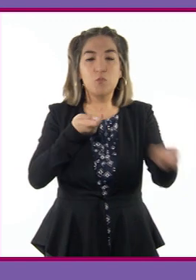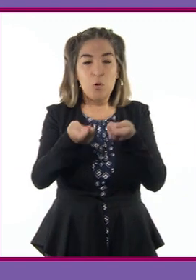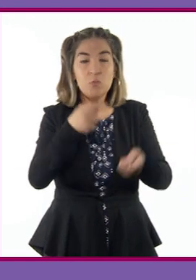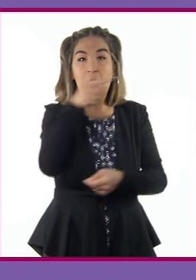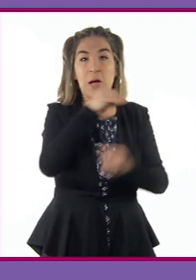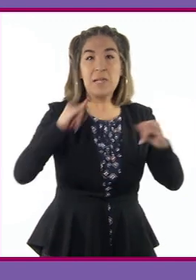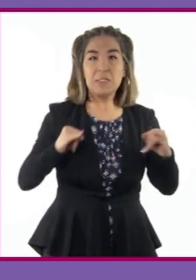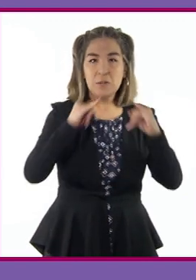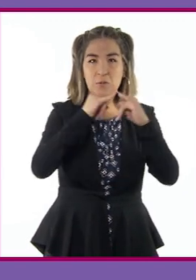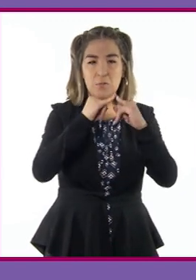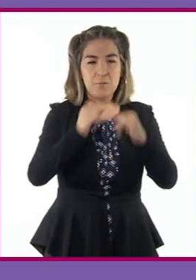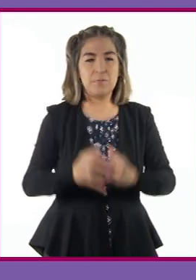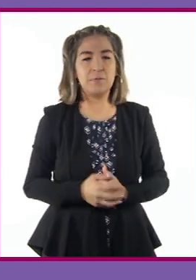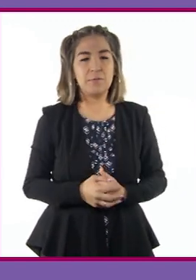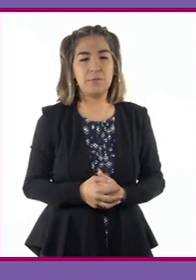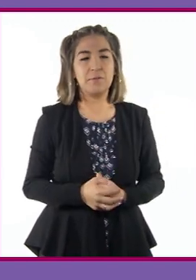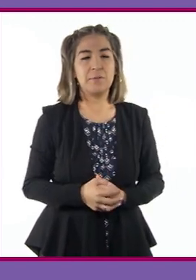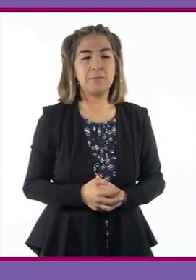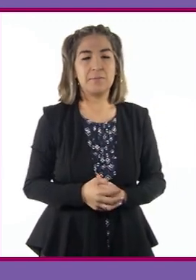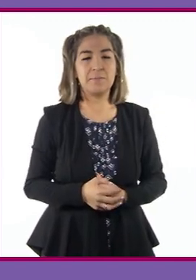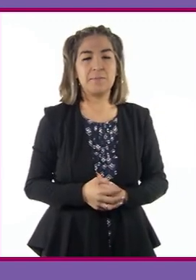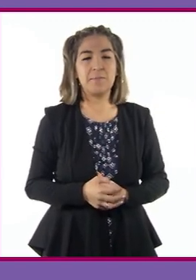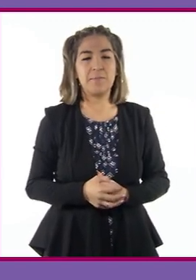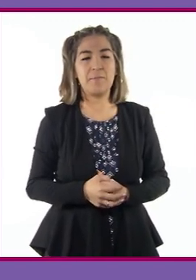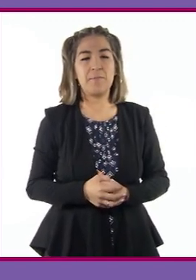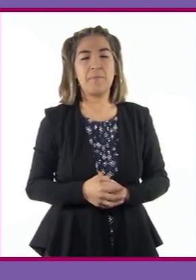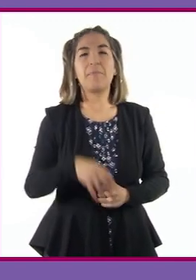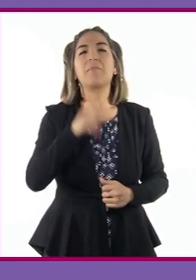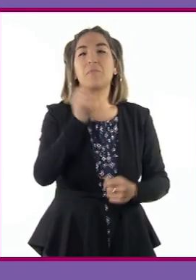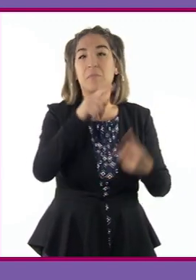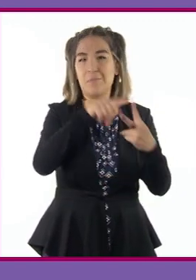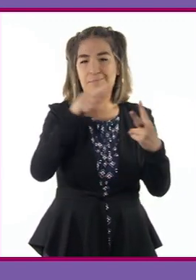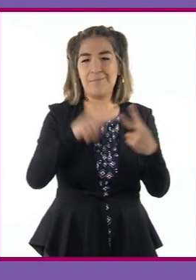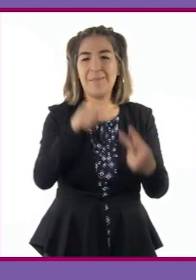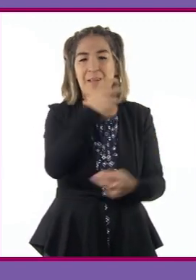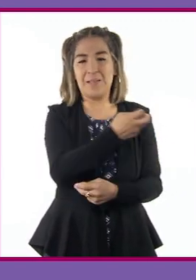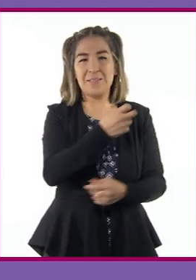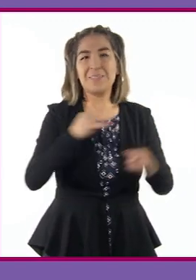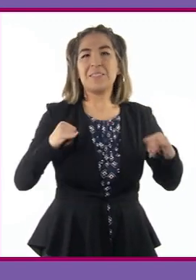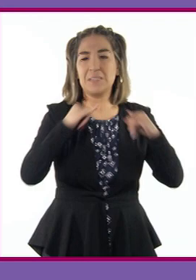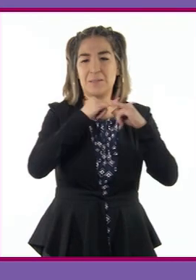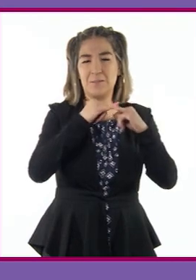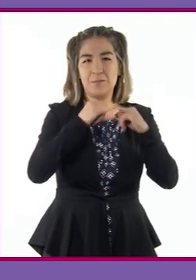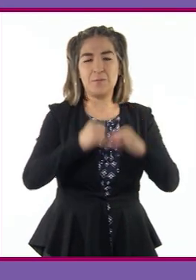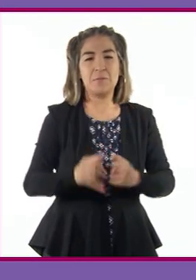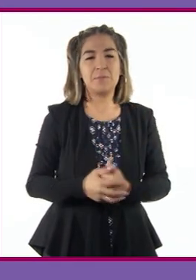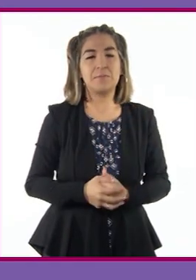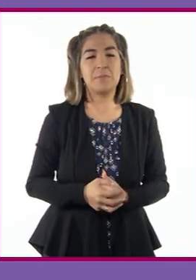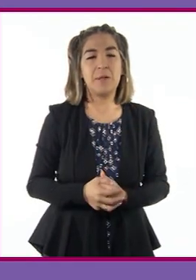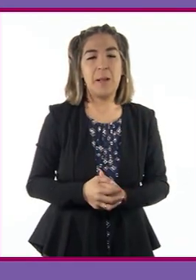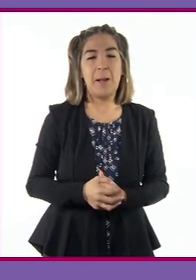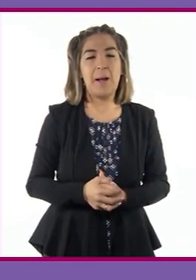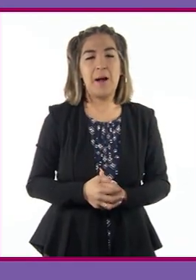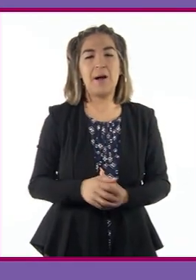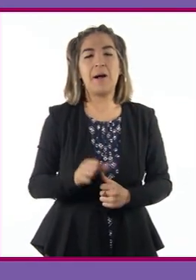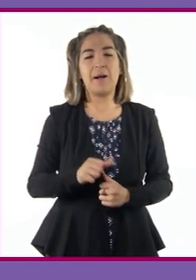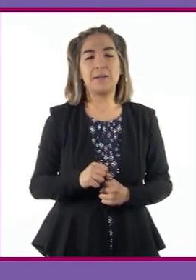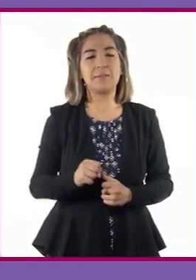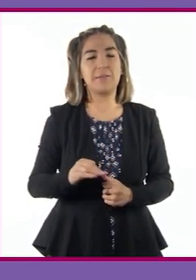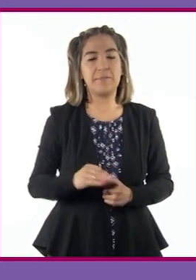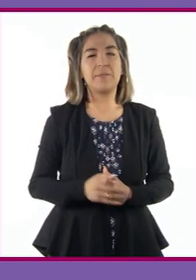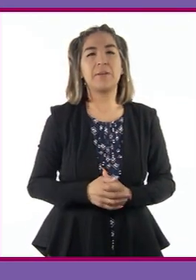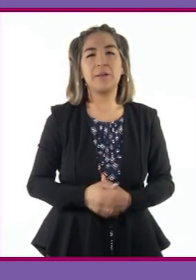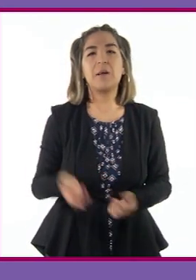instituciones como la Secretaría de la Función Pública y la Auditoría Superior de la Federación. También puede ser